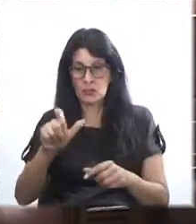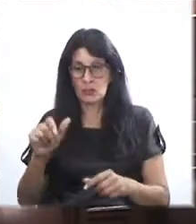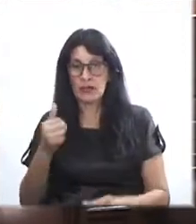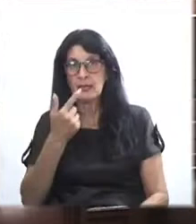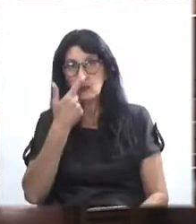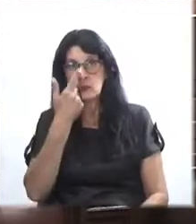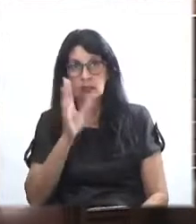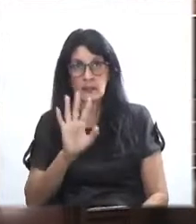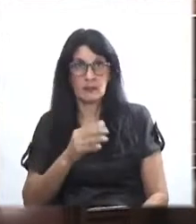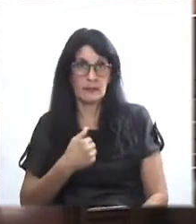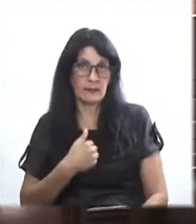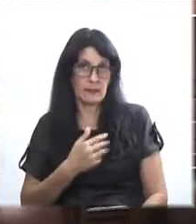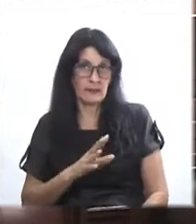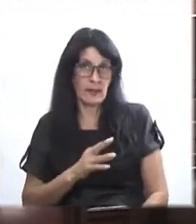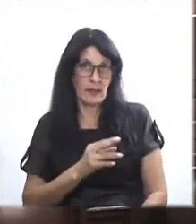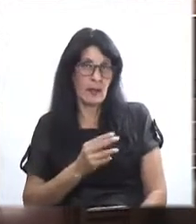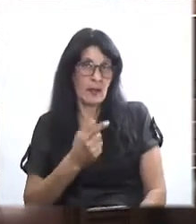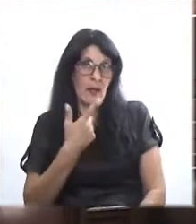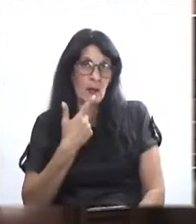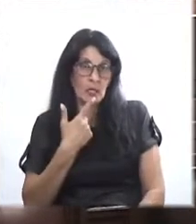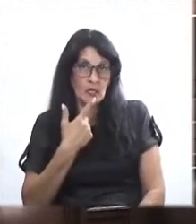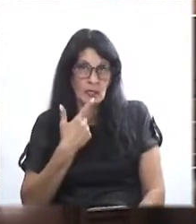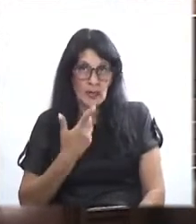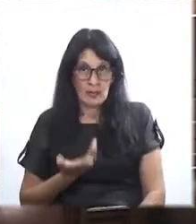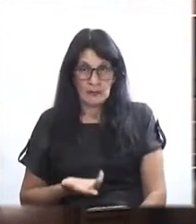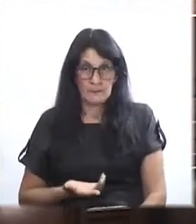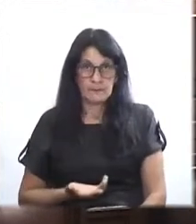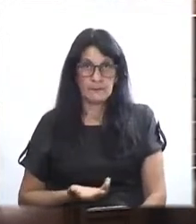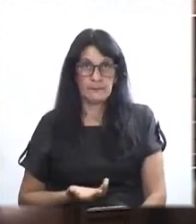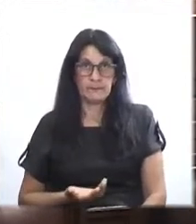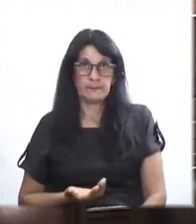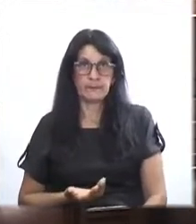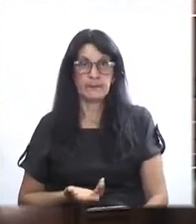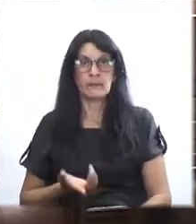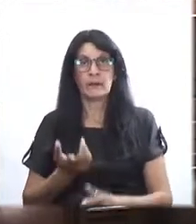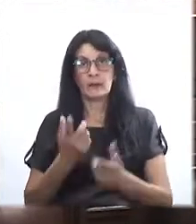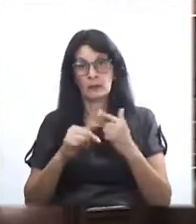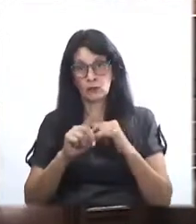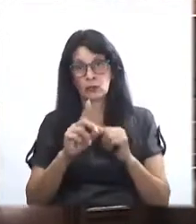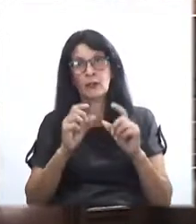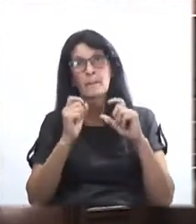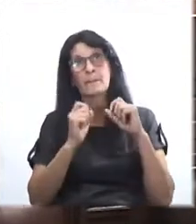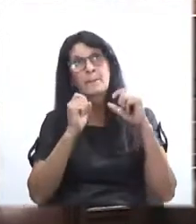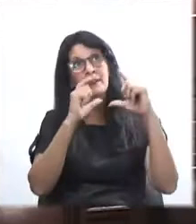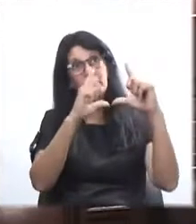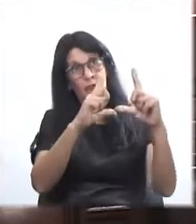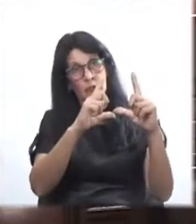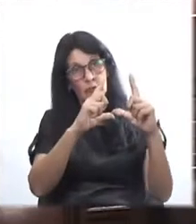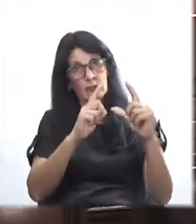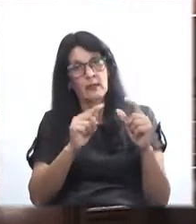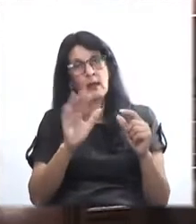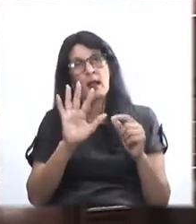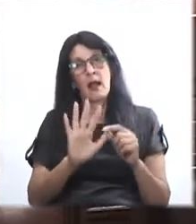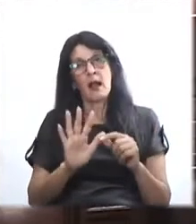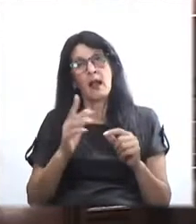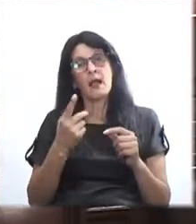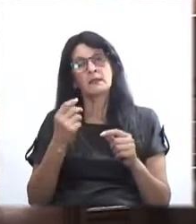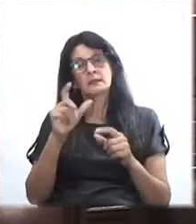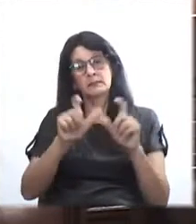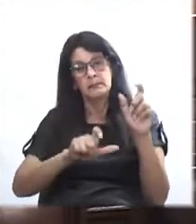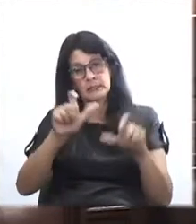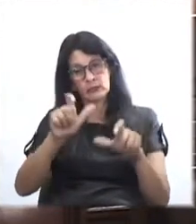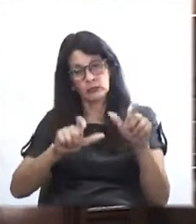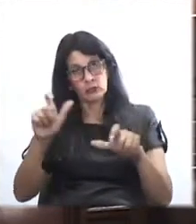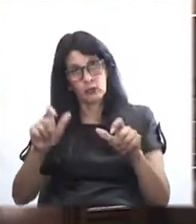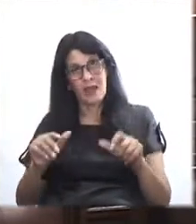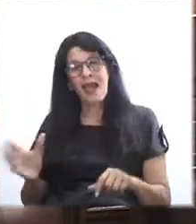tiene un partido o algo? Sí. Bueno, entonces la personería jurídica es lo que a las personas, a